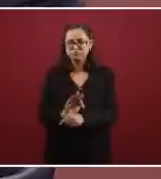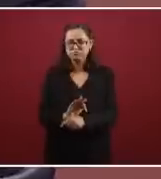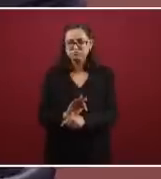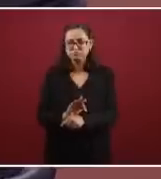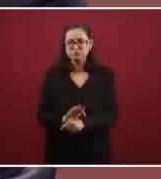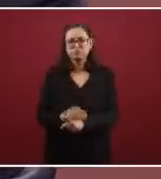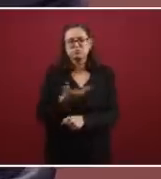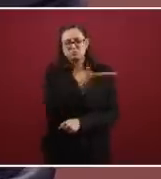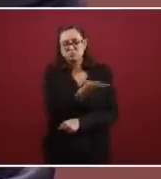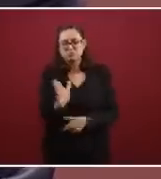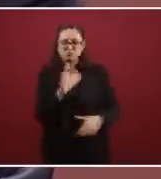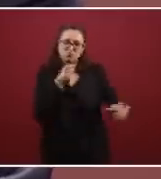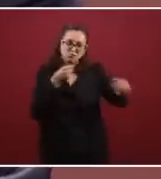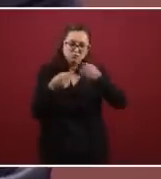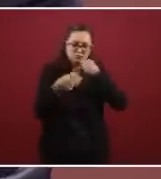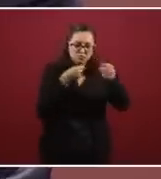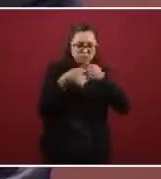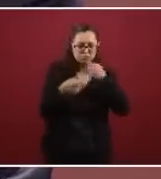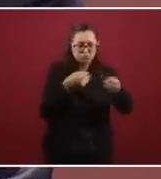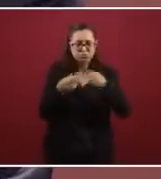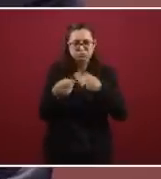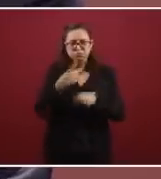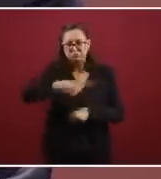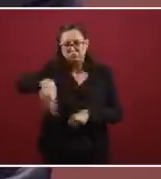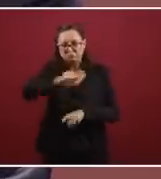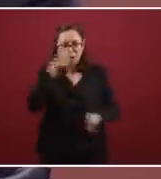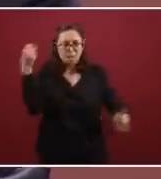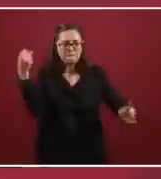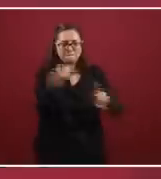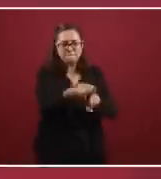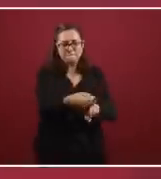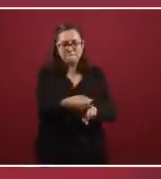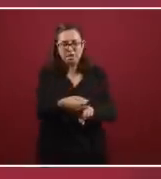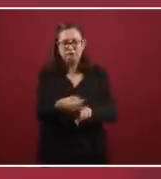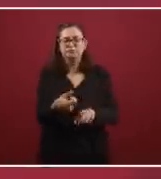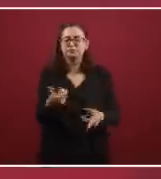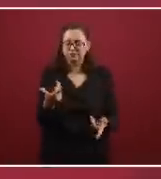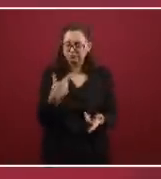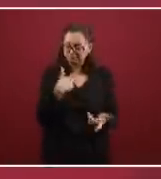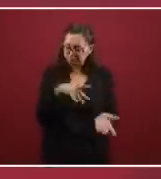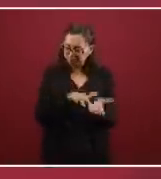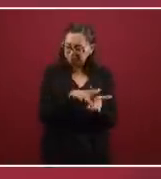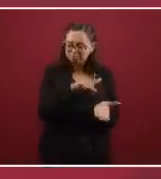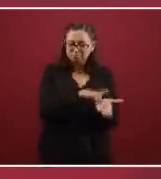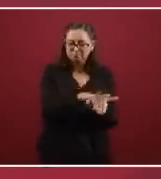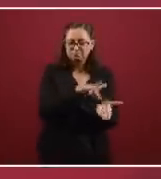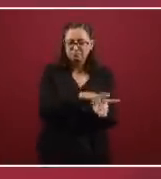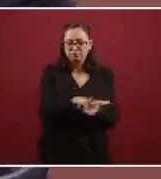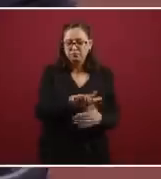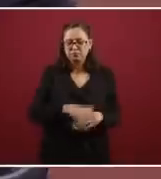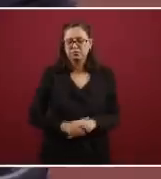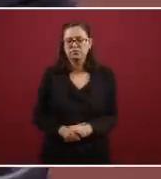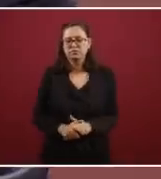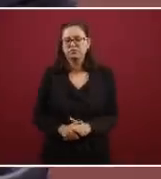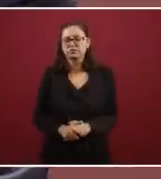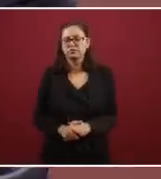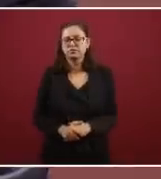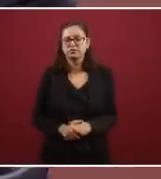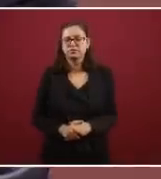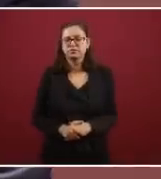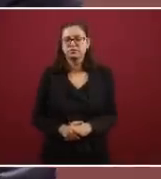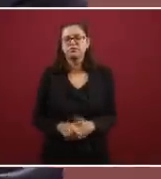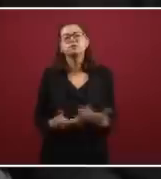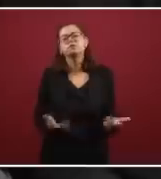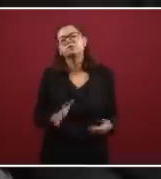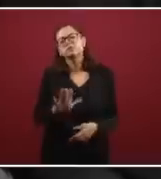con los medios y con los periodistas. Presidente, ¿cuál es el resumen del balance